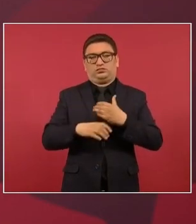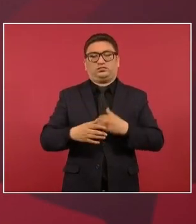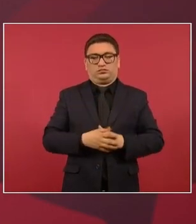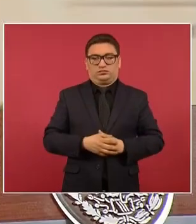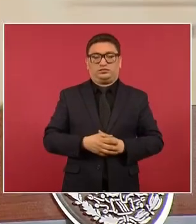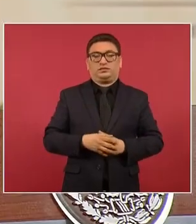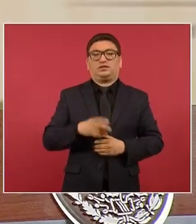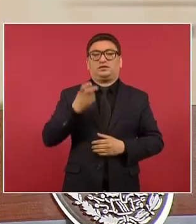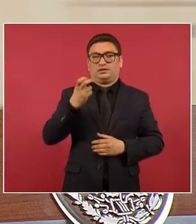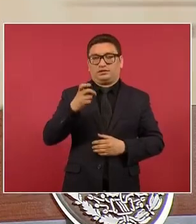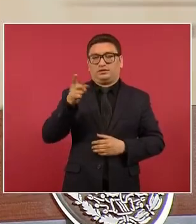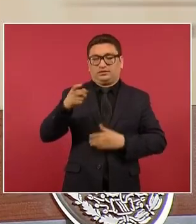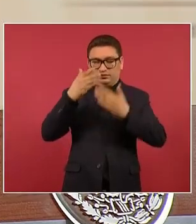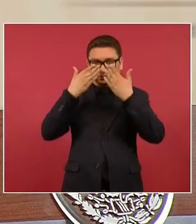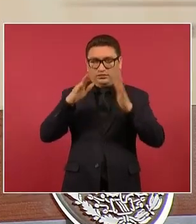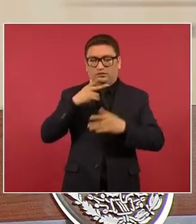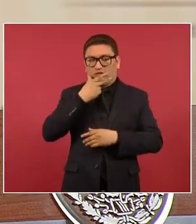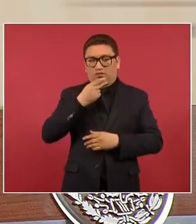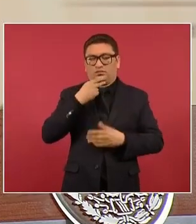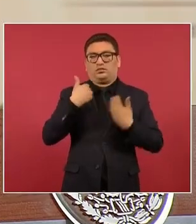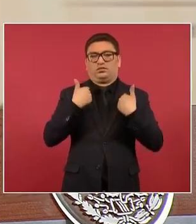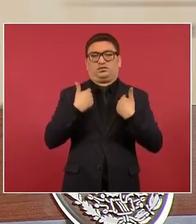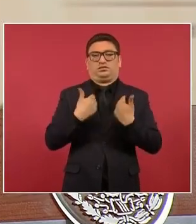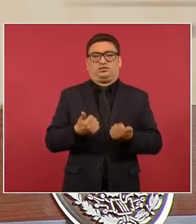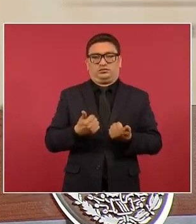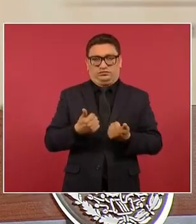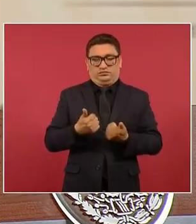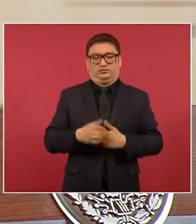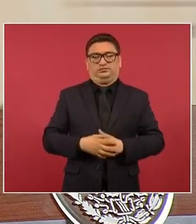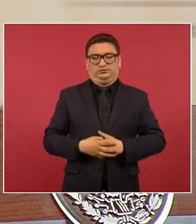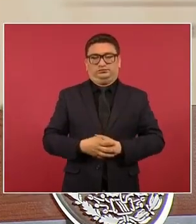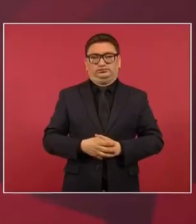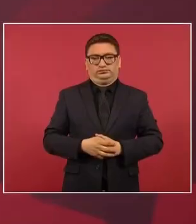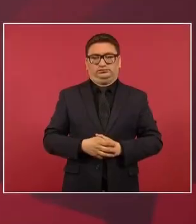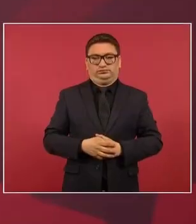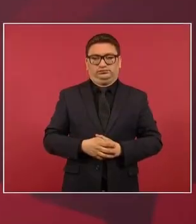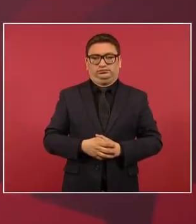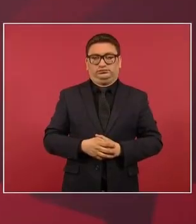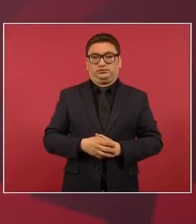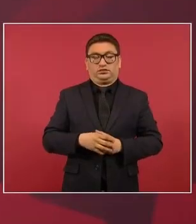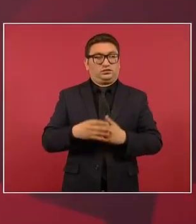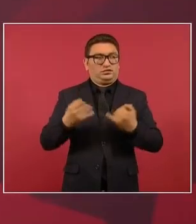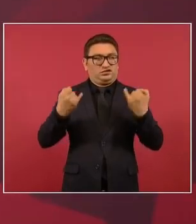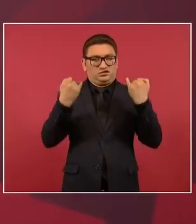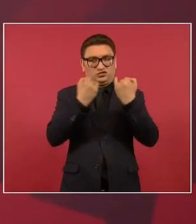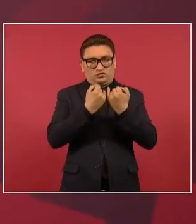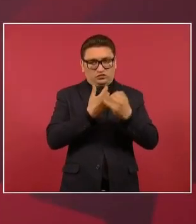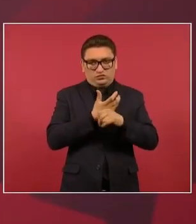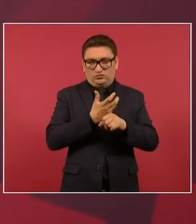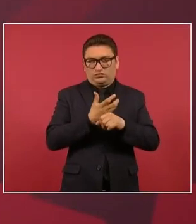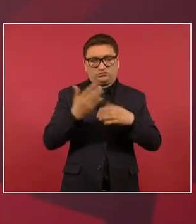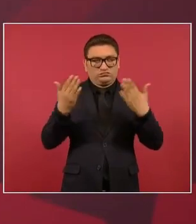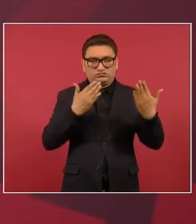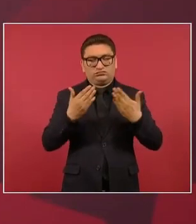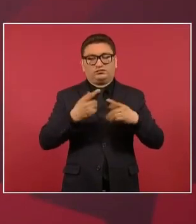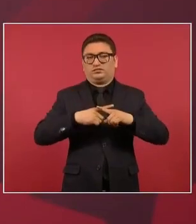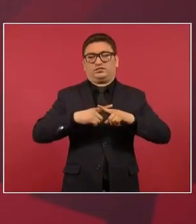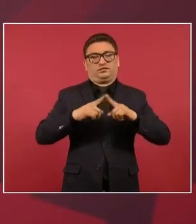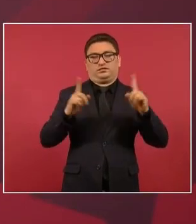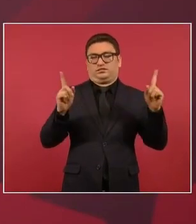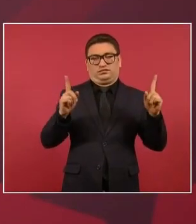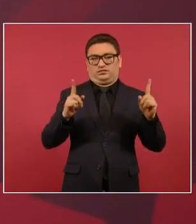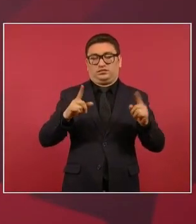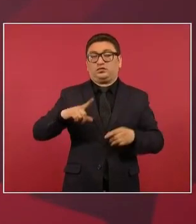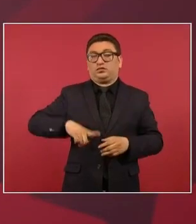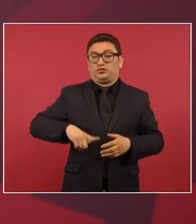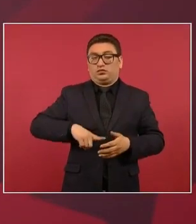está muy consciente que no se puede equiparar la entrega de subsidio